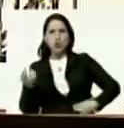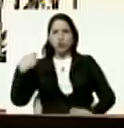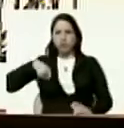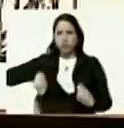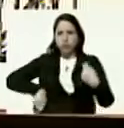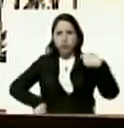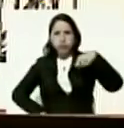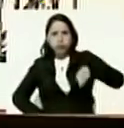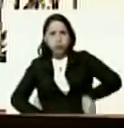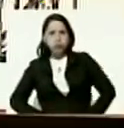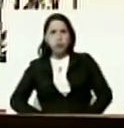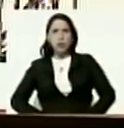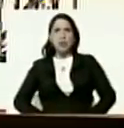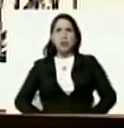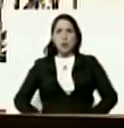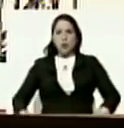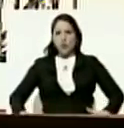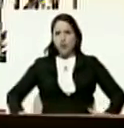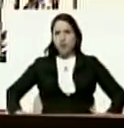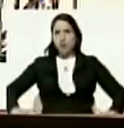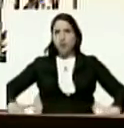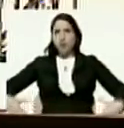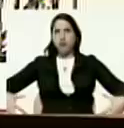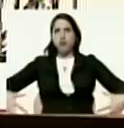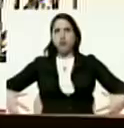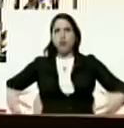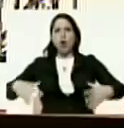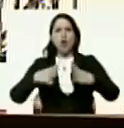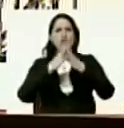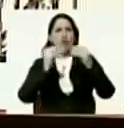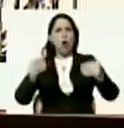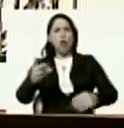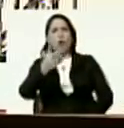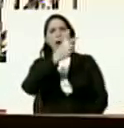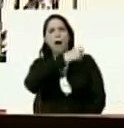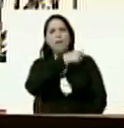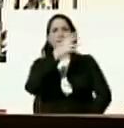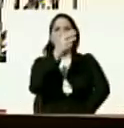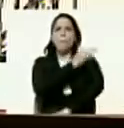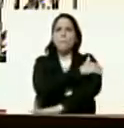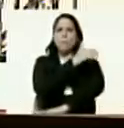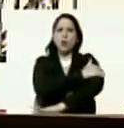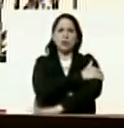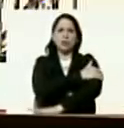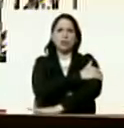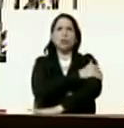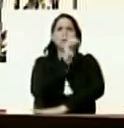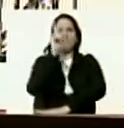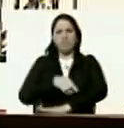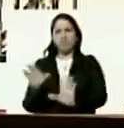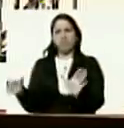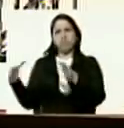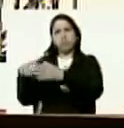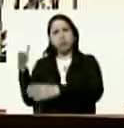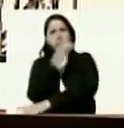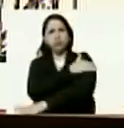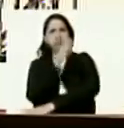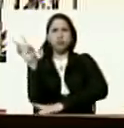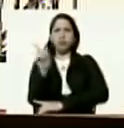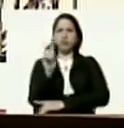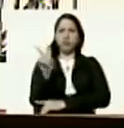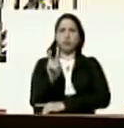corruptela, y que se han enriquecido todos los jefes de la oposición y de la derecha venezolana a costa